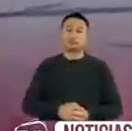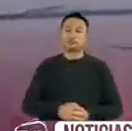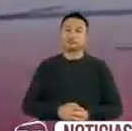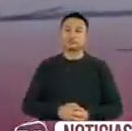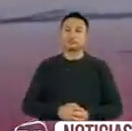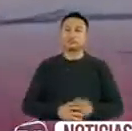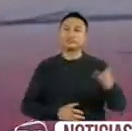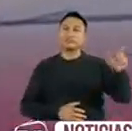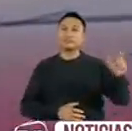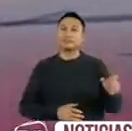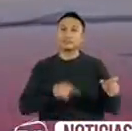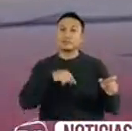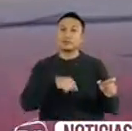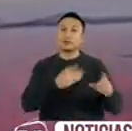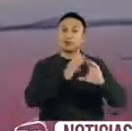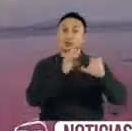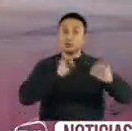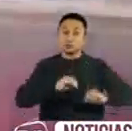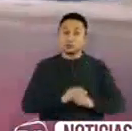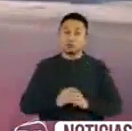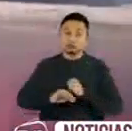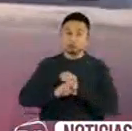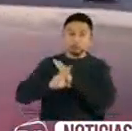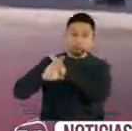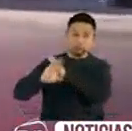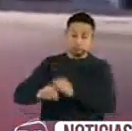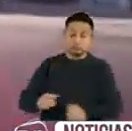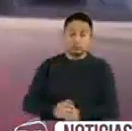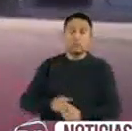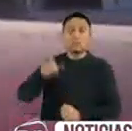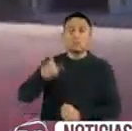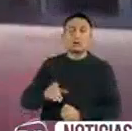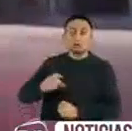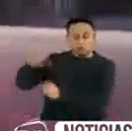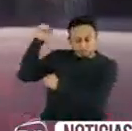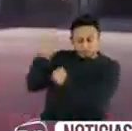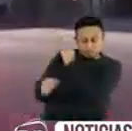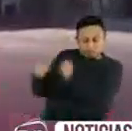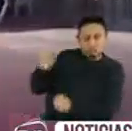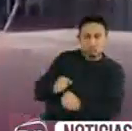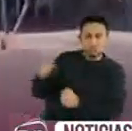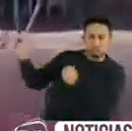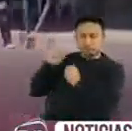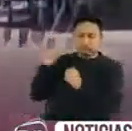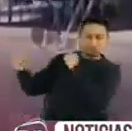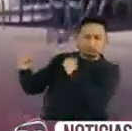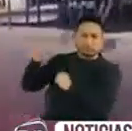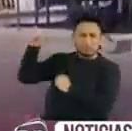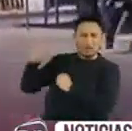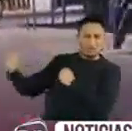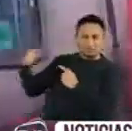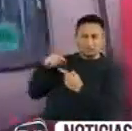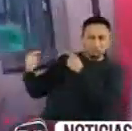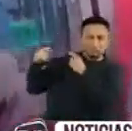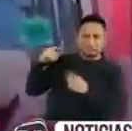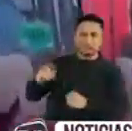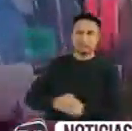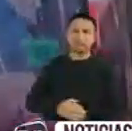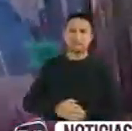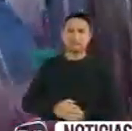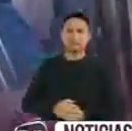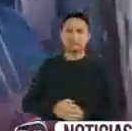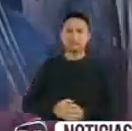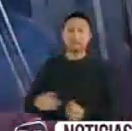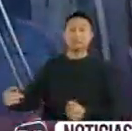pana que había estado en el bus y que no se había dejado robar. El señor usuario no se dejaba robar y estaba forzajeando con el delincuente. Y a lo que se